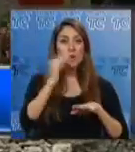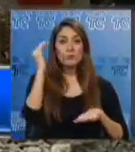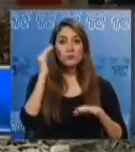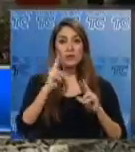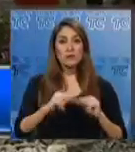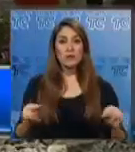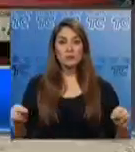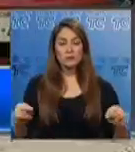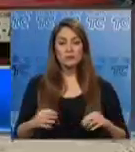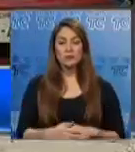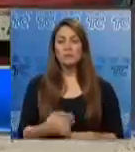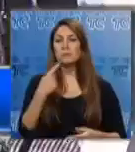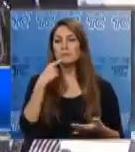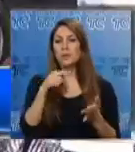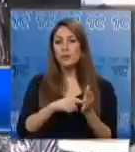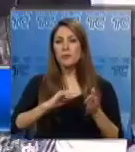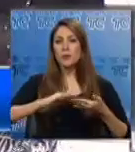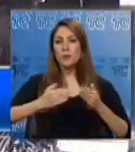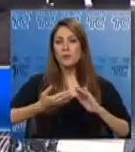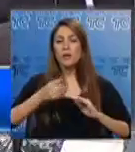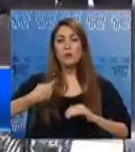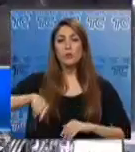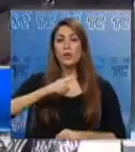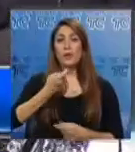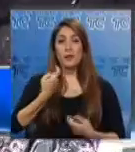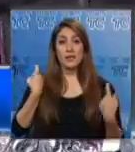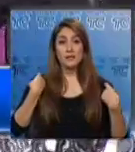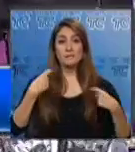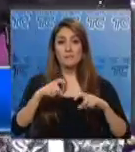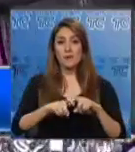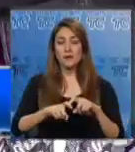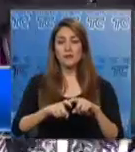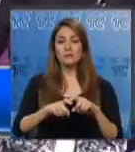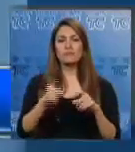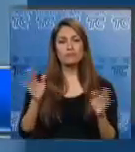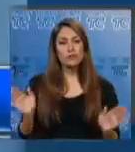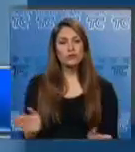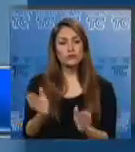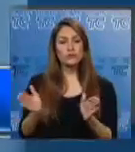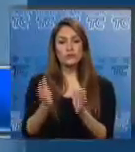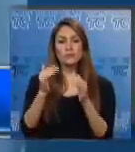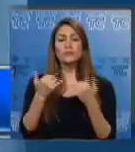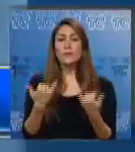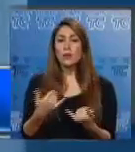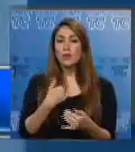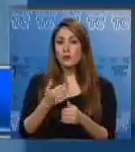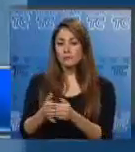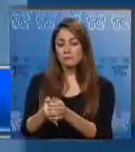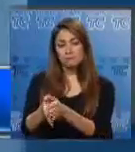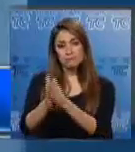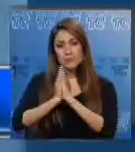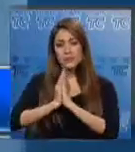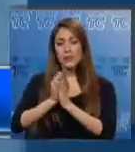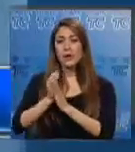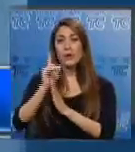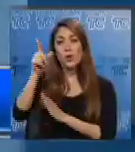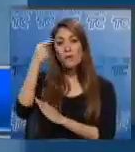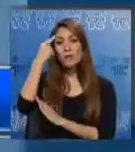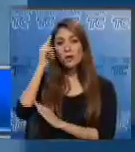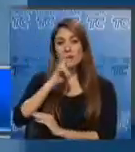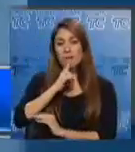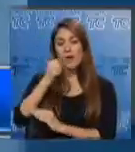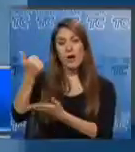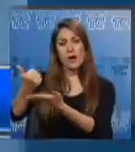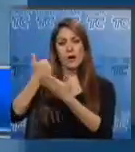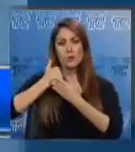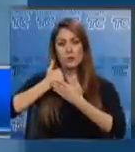natural. Líderes comunitarios hispanos motivan el pedido. Le hemos pedido apoyo al gobierno de los Estados